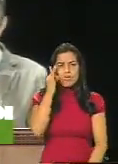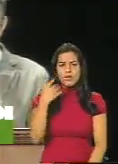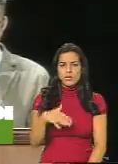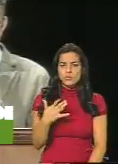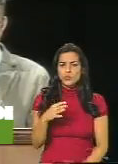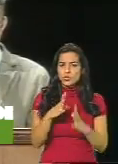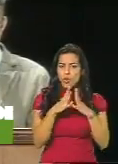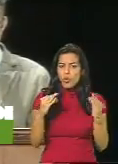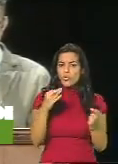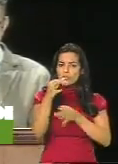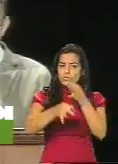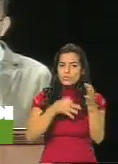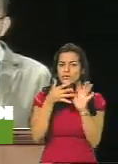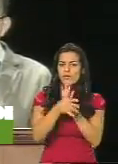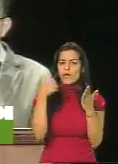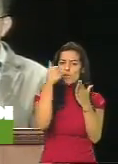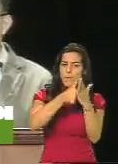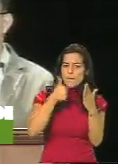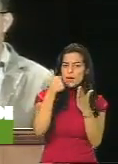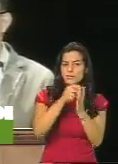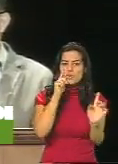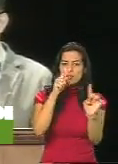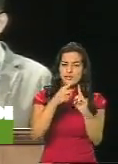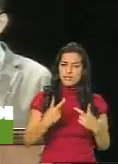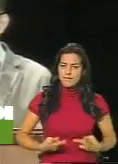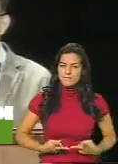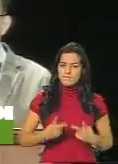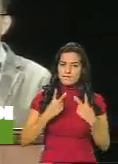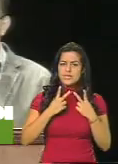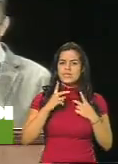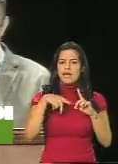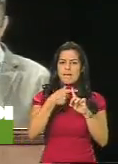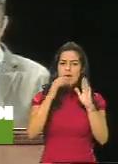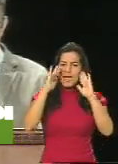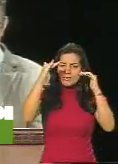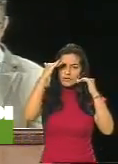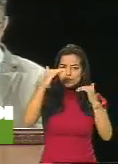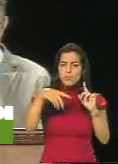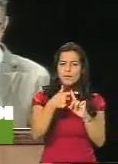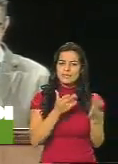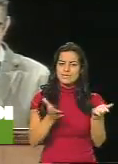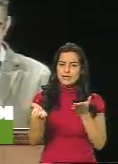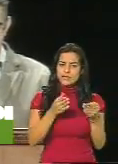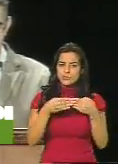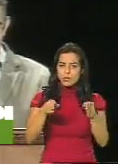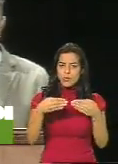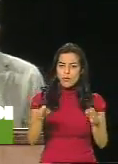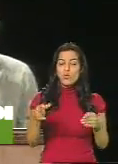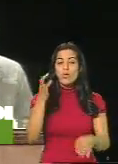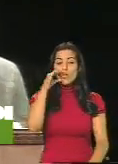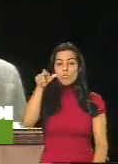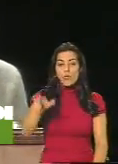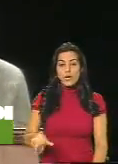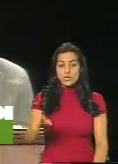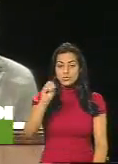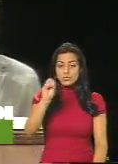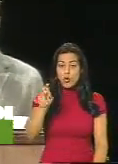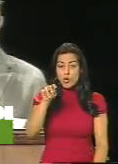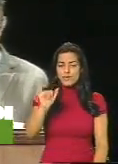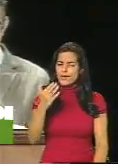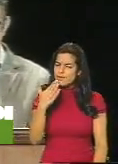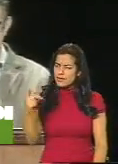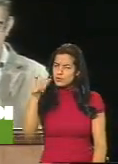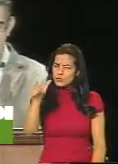emuladoras del combate por la vida, por la atención, por el servicio público. Sonia Barca, gracias por